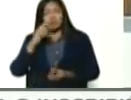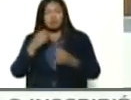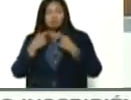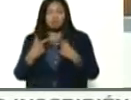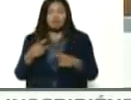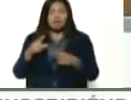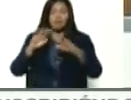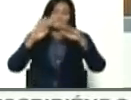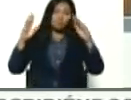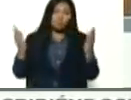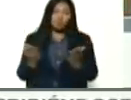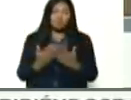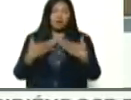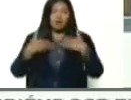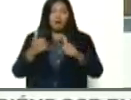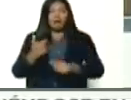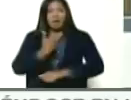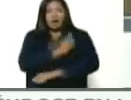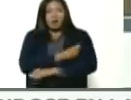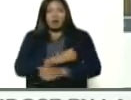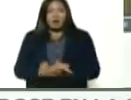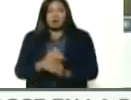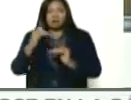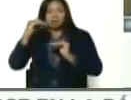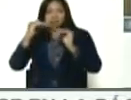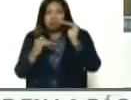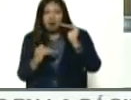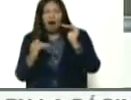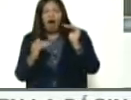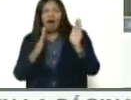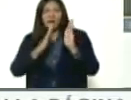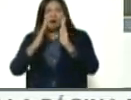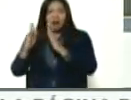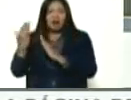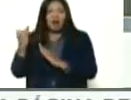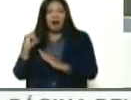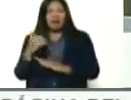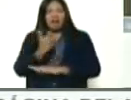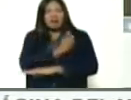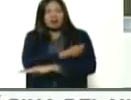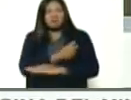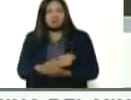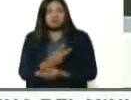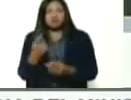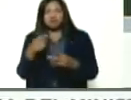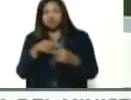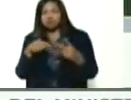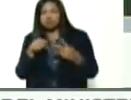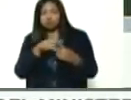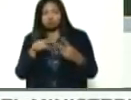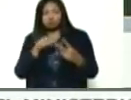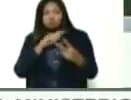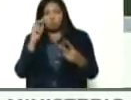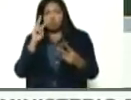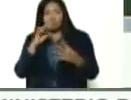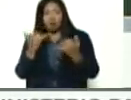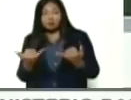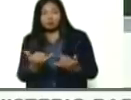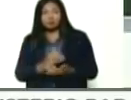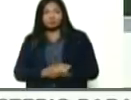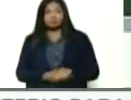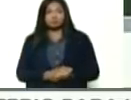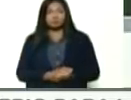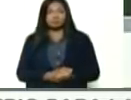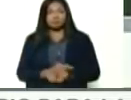vacuna ante la desigualdad en la distribución de las vacunas son dos elementos que debemos tener en cuenta la